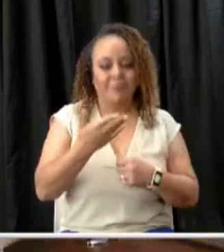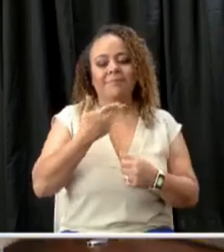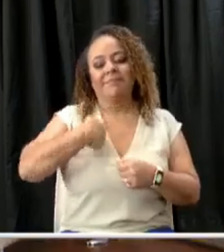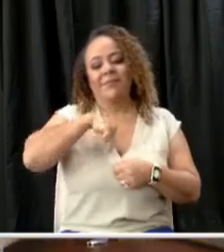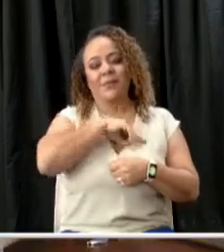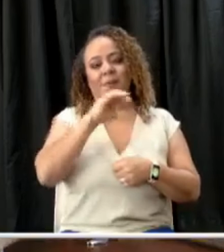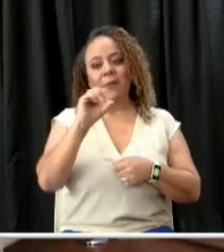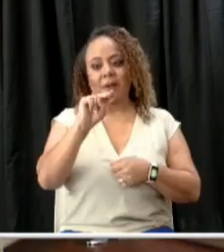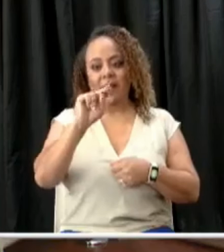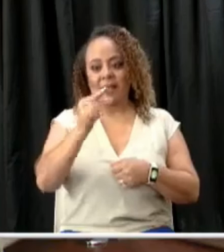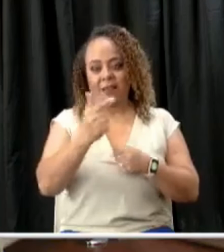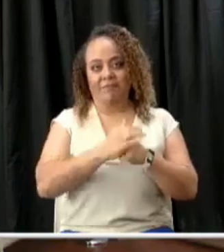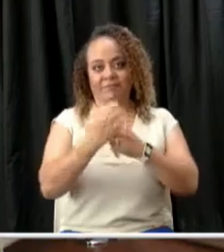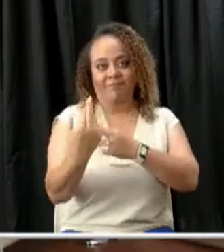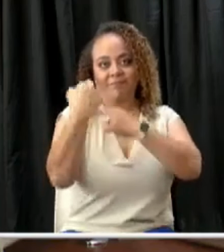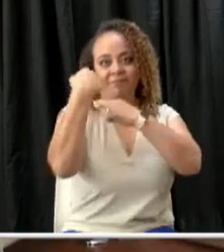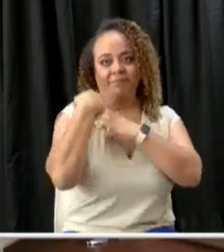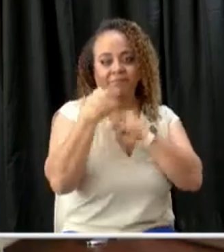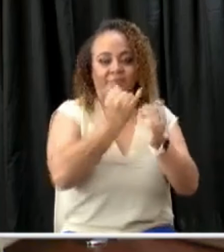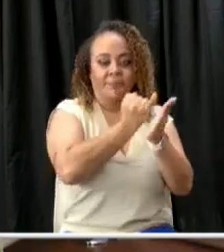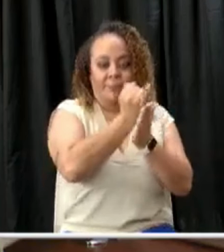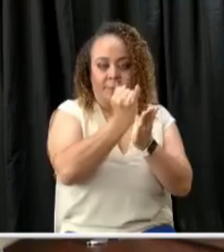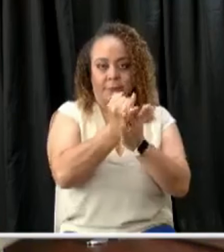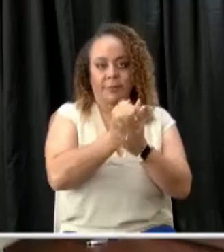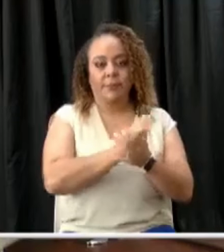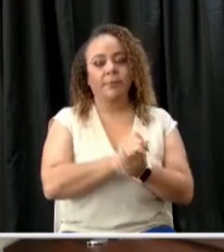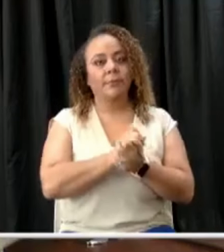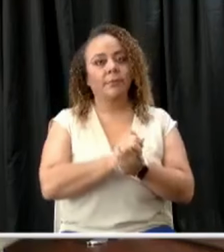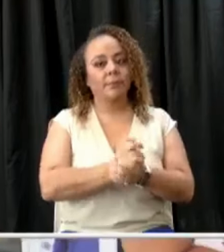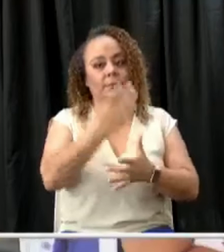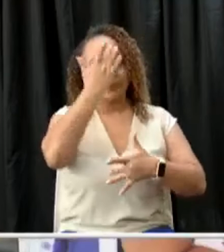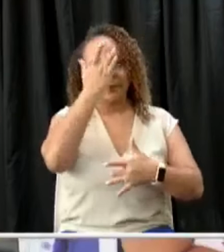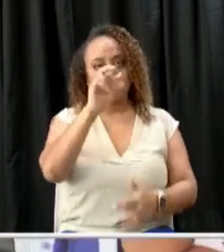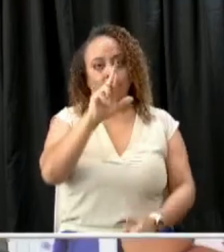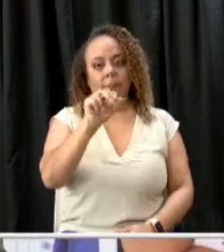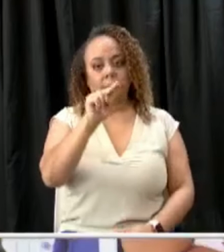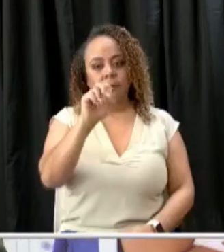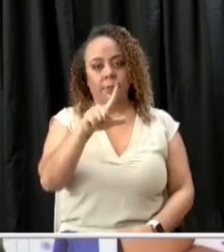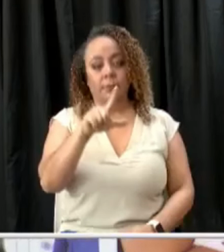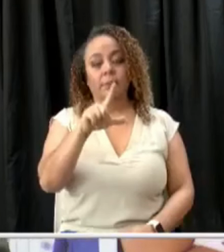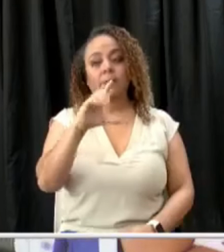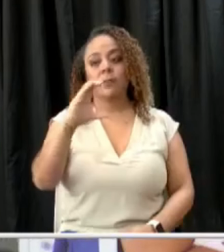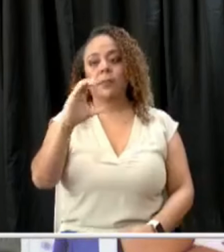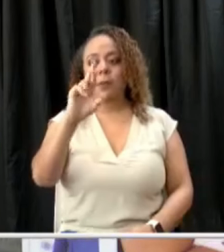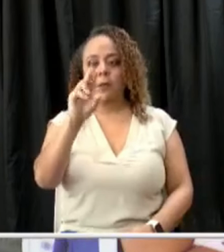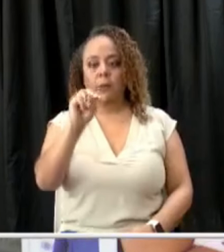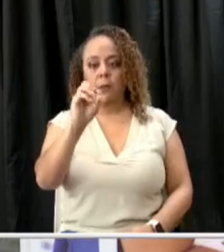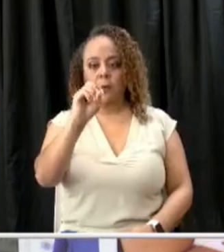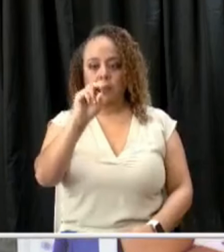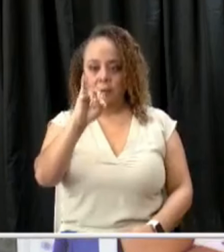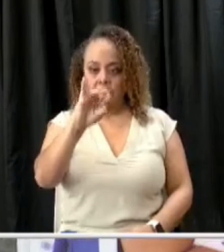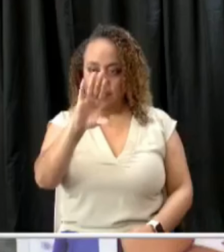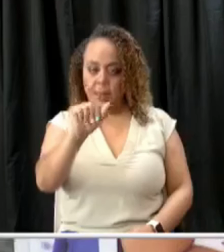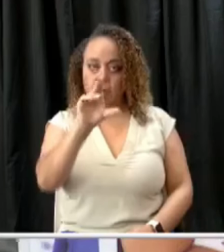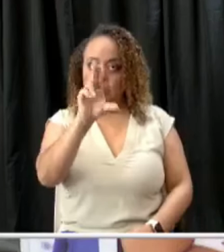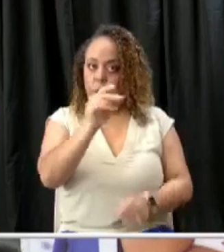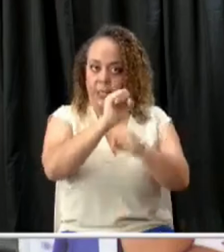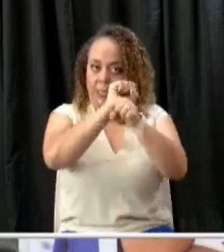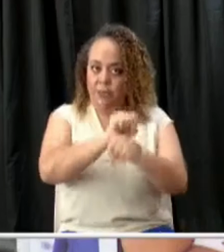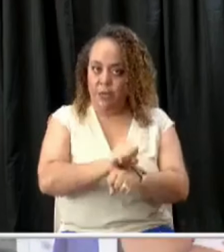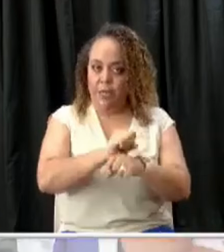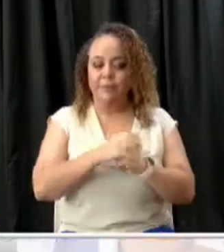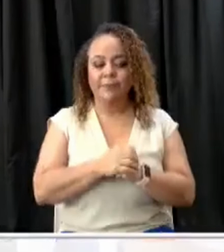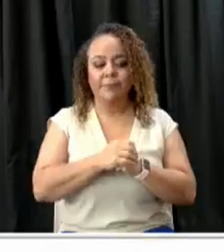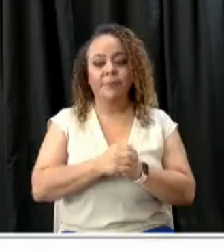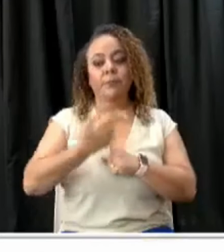ONG que se encarga de la investigación de la enfermedad renal crónica no tradicional. Nos encargamos también en